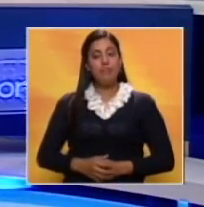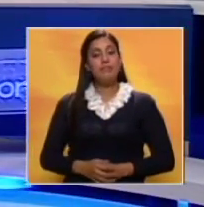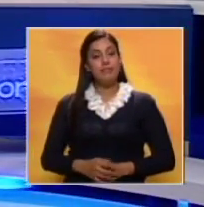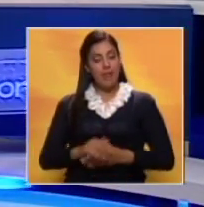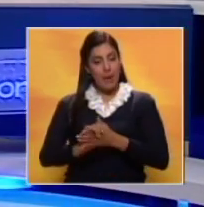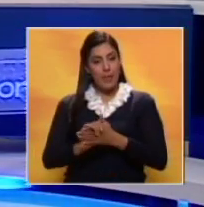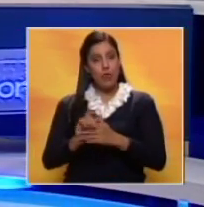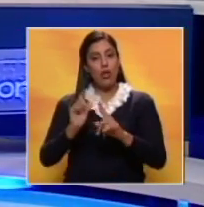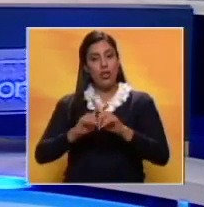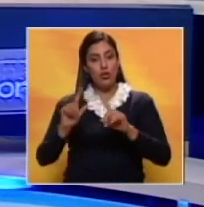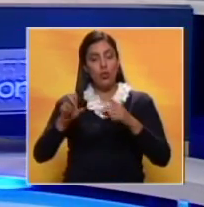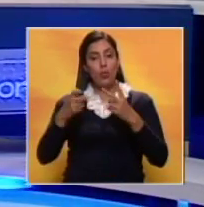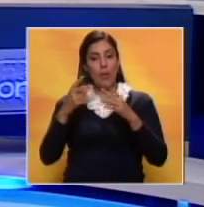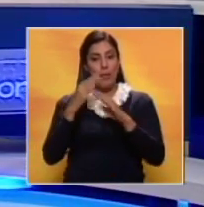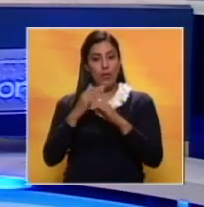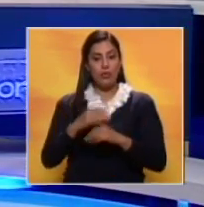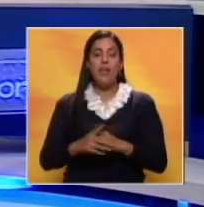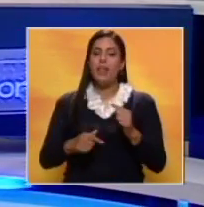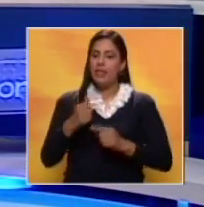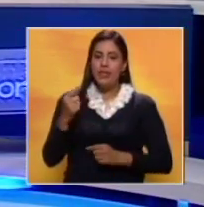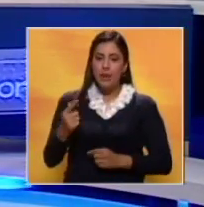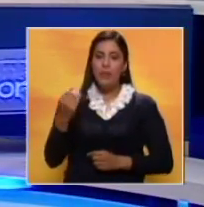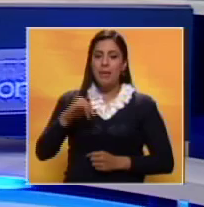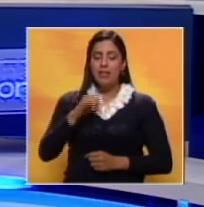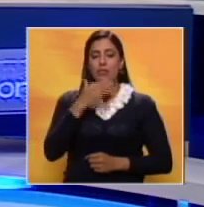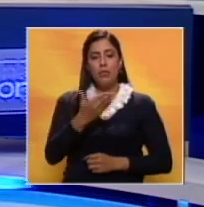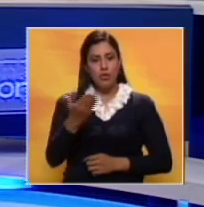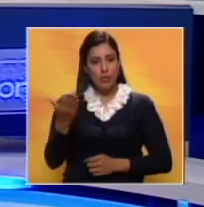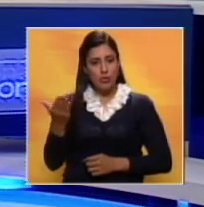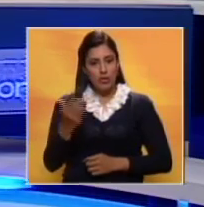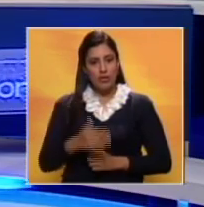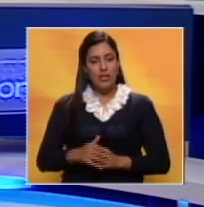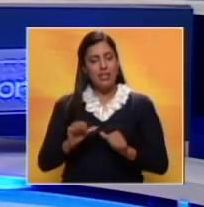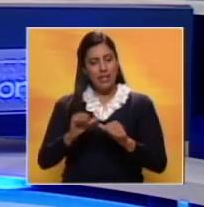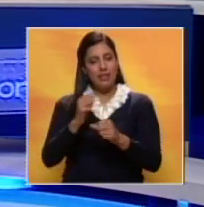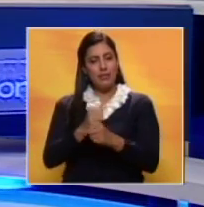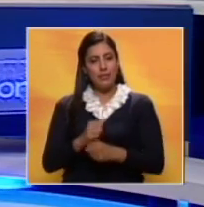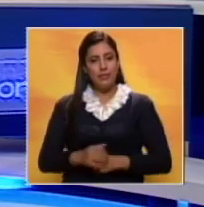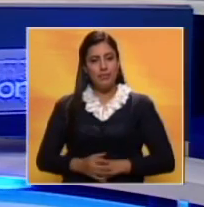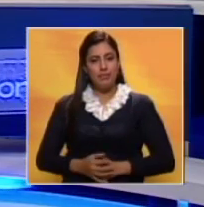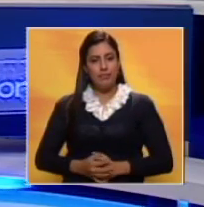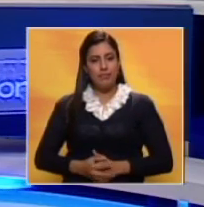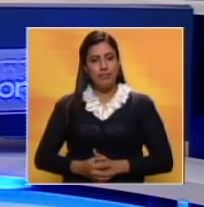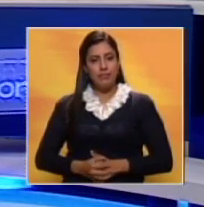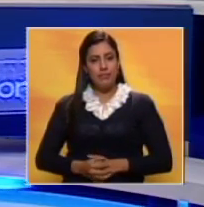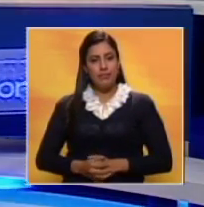Bien, amigos, vamos entonces a una nueva pausa. A regreso tenemos más información para ustedes. Quédense allí.